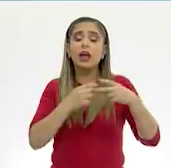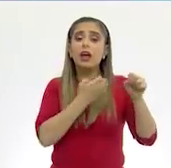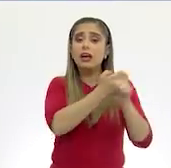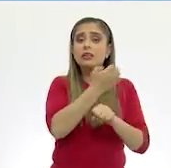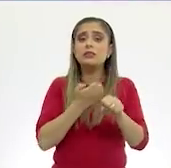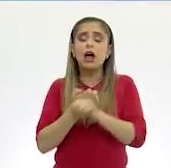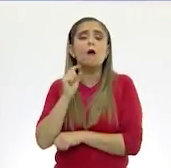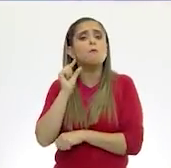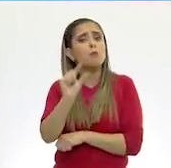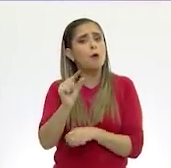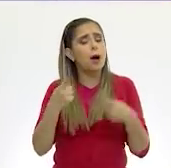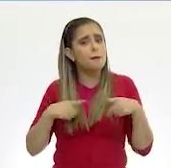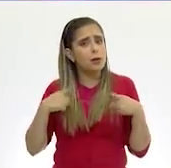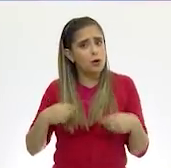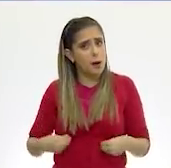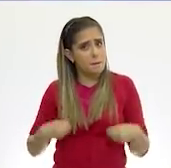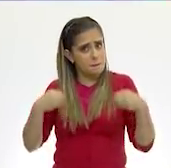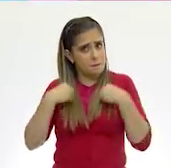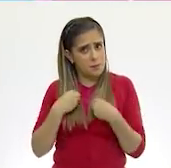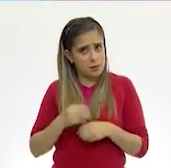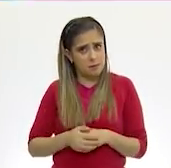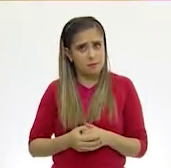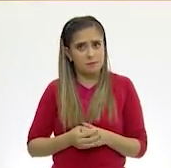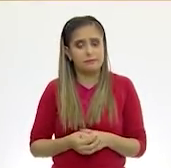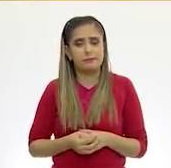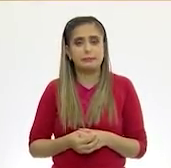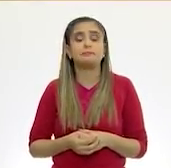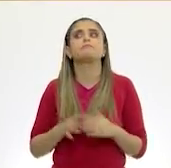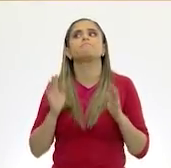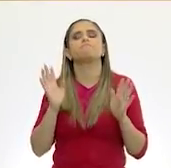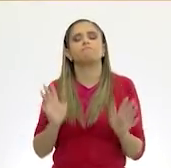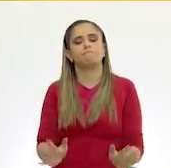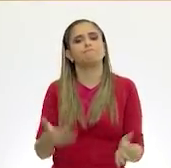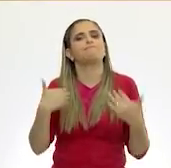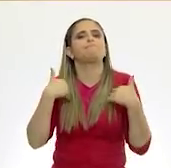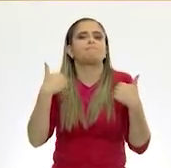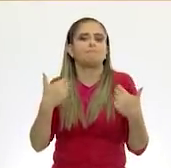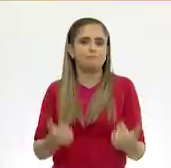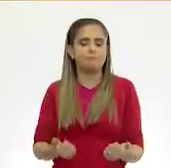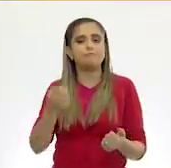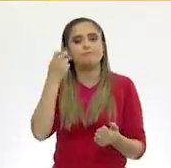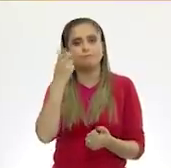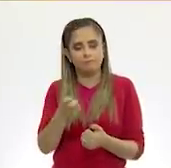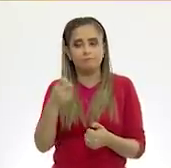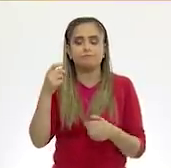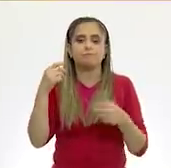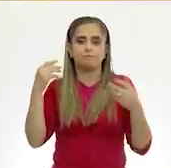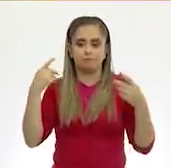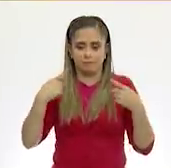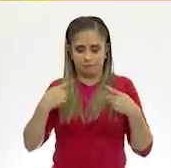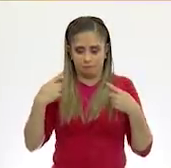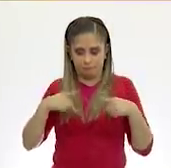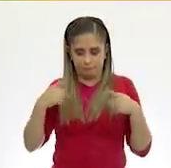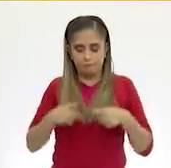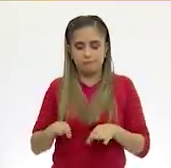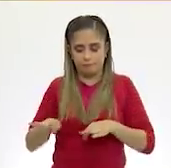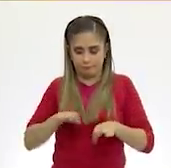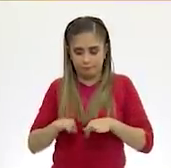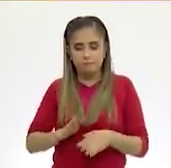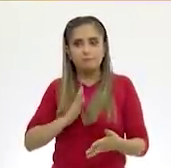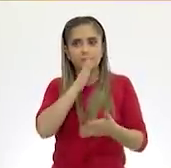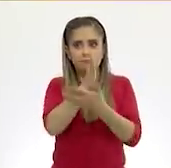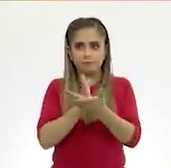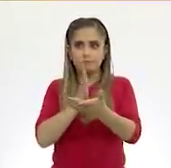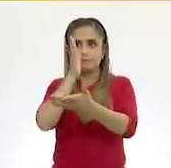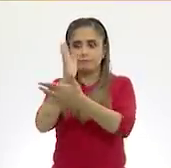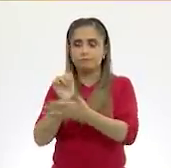con poca población. Genial, pues ahora comprendo por qué el personal que vino a nuestra casa le hizo tantas